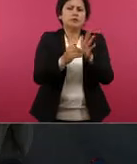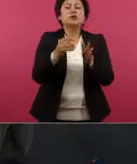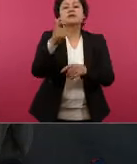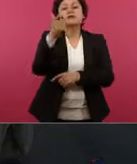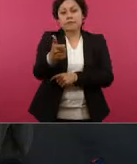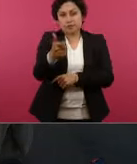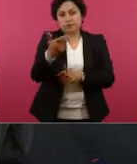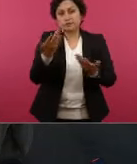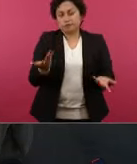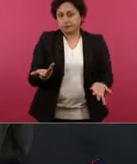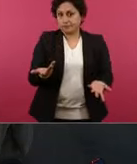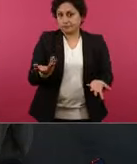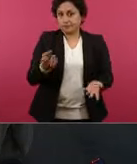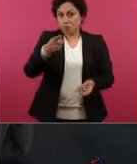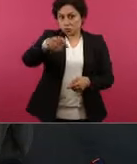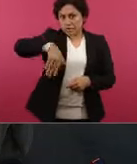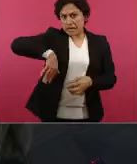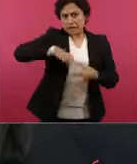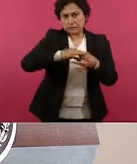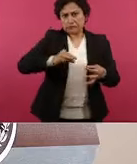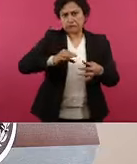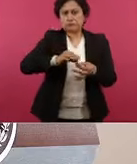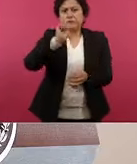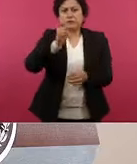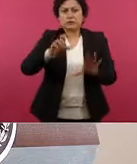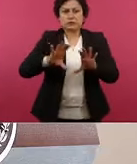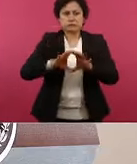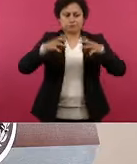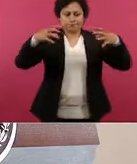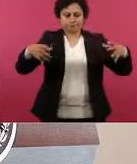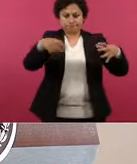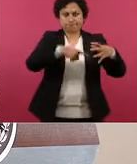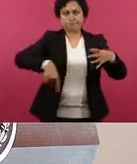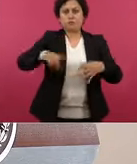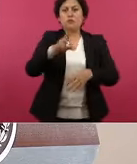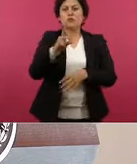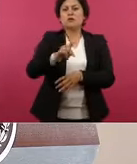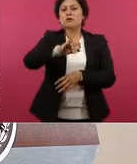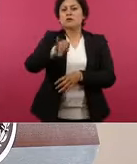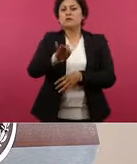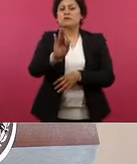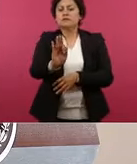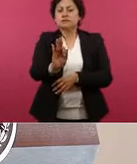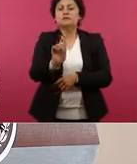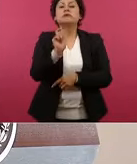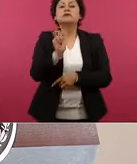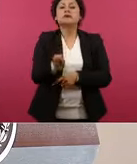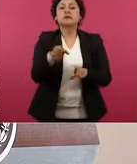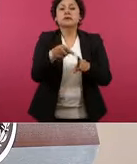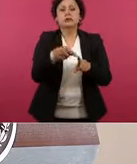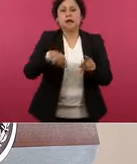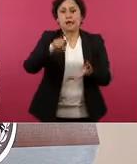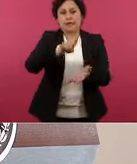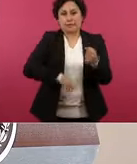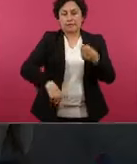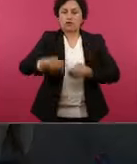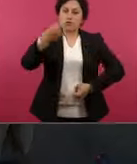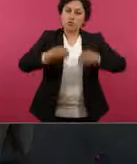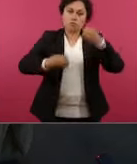El Poder Judicial, como usted lo ha dicho varias veces, tiene, pues, los ministros y